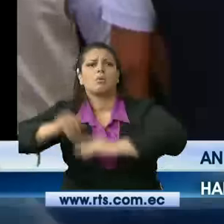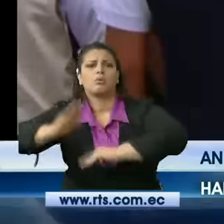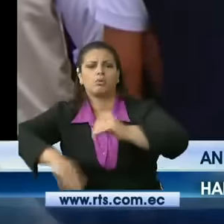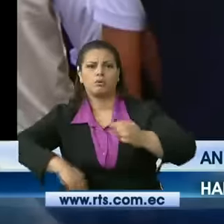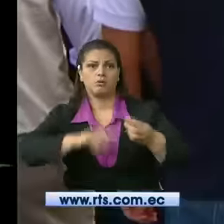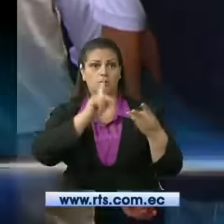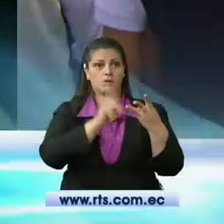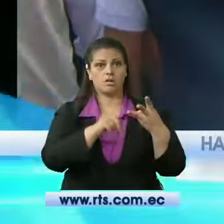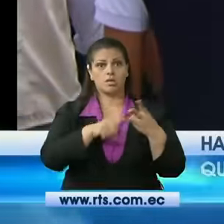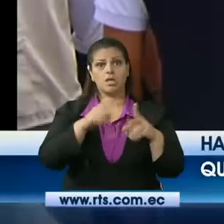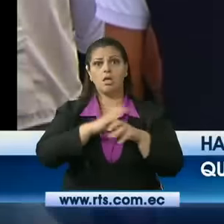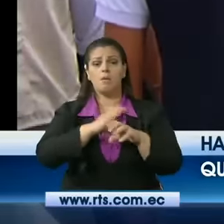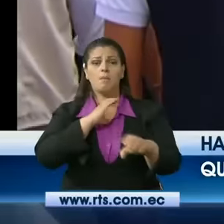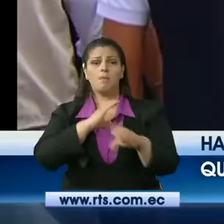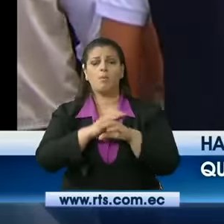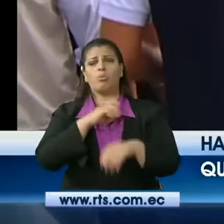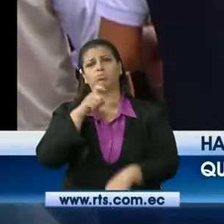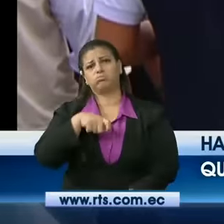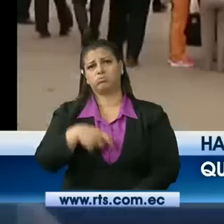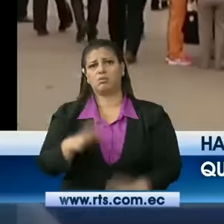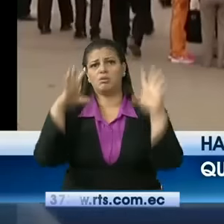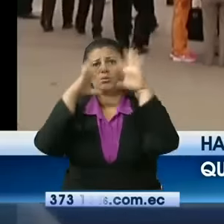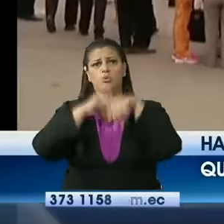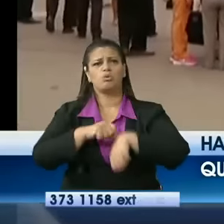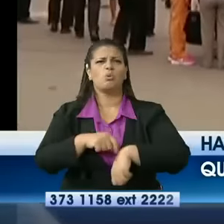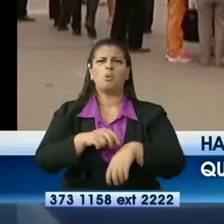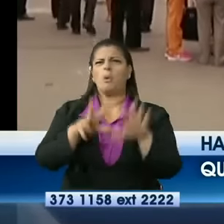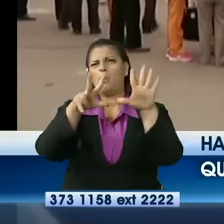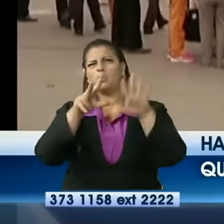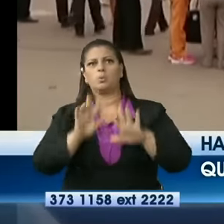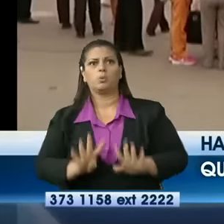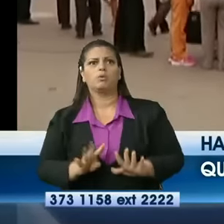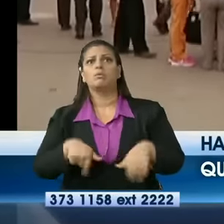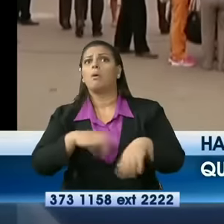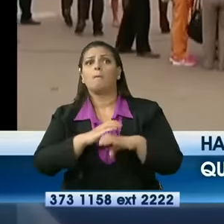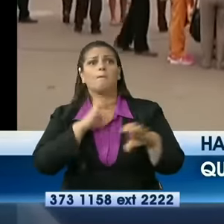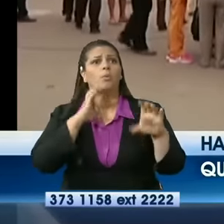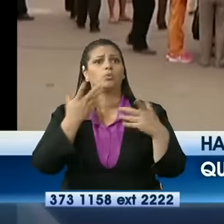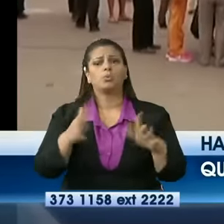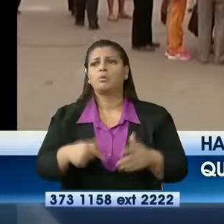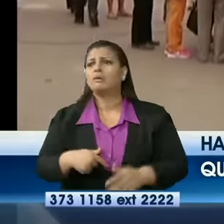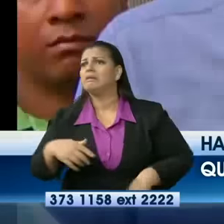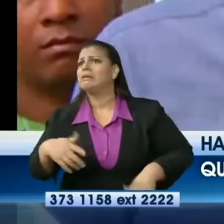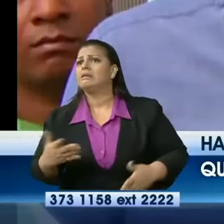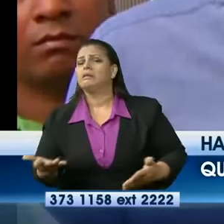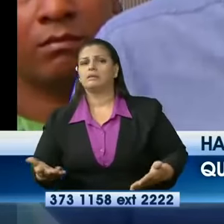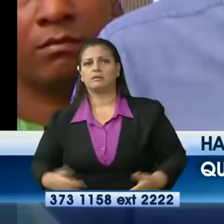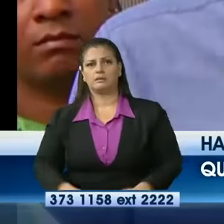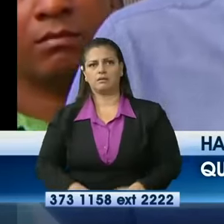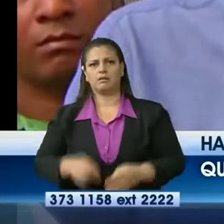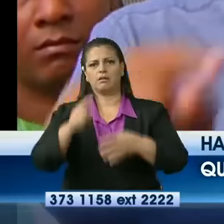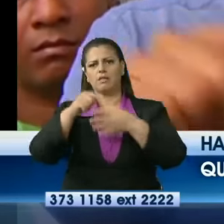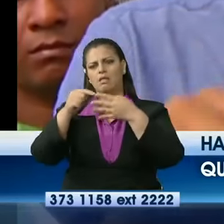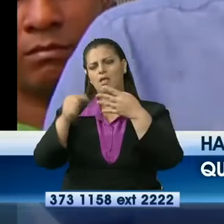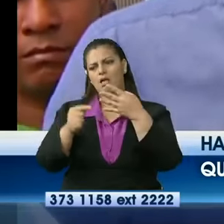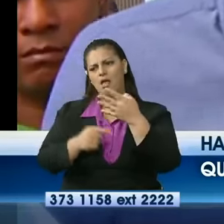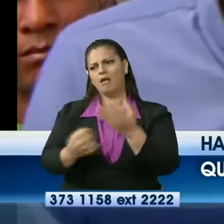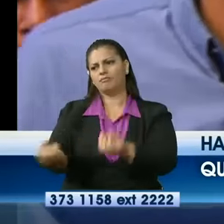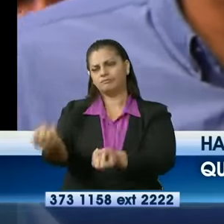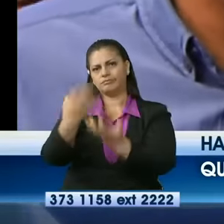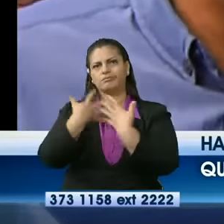porque aquí a partir de las 8:30, 9 de la noche ya no hay transporte para que la gente se pueda movilizar. Todos esos temas ya estamos aquí con cada